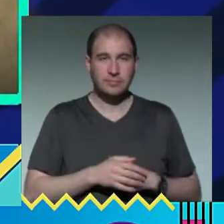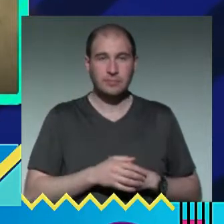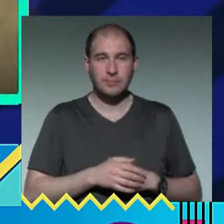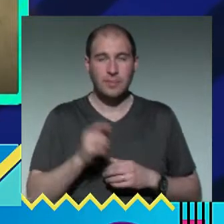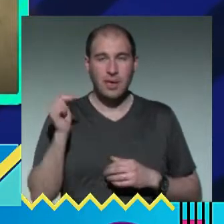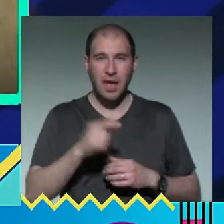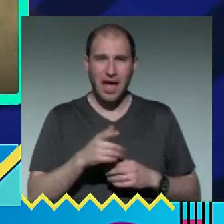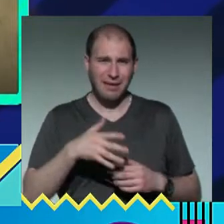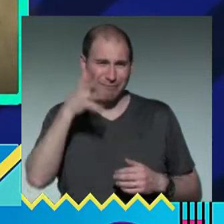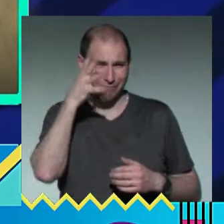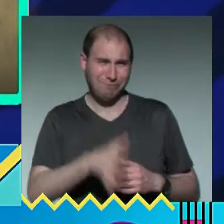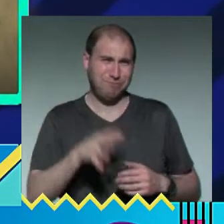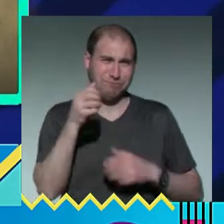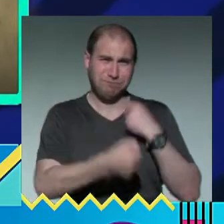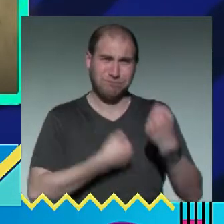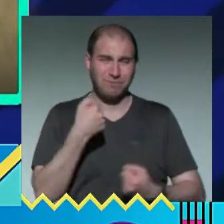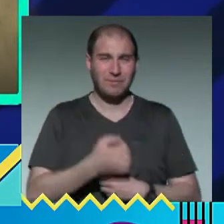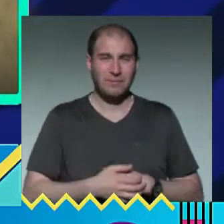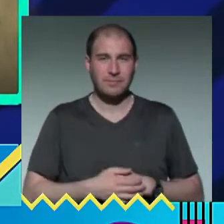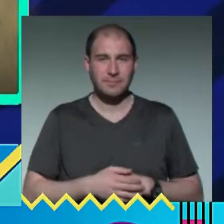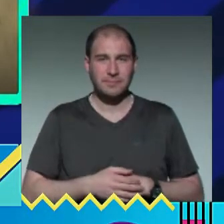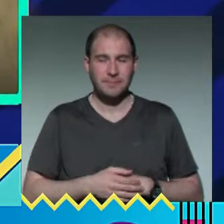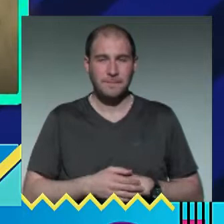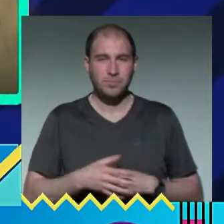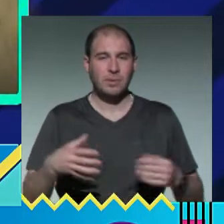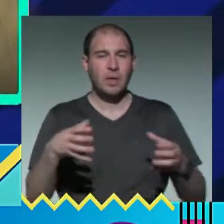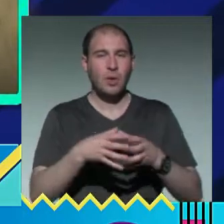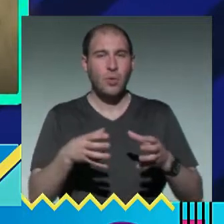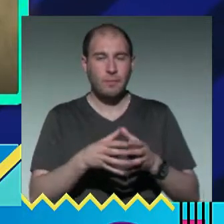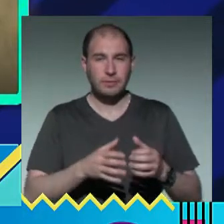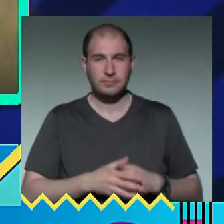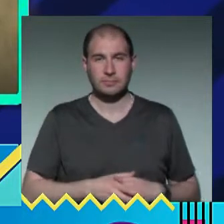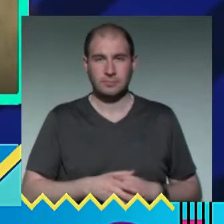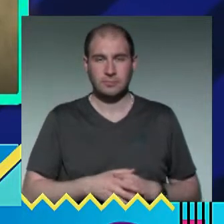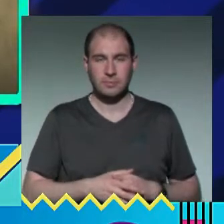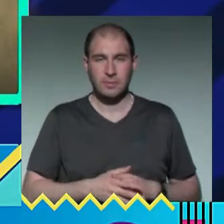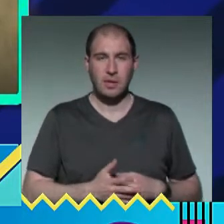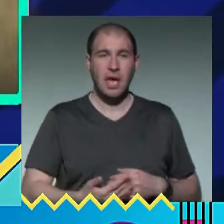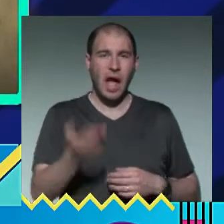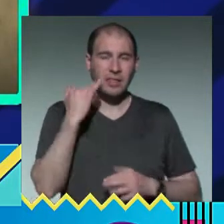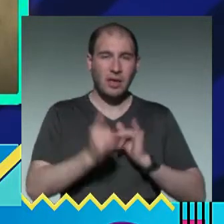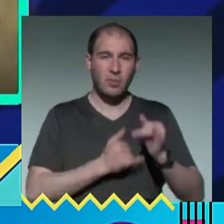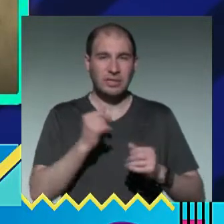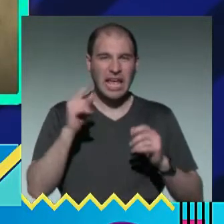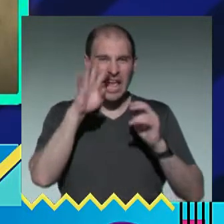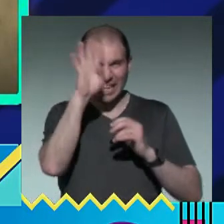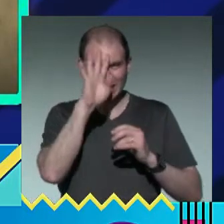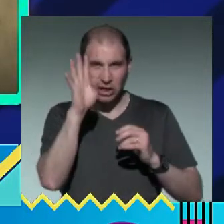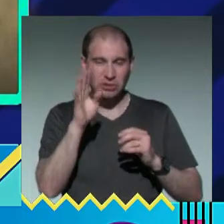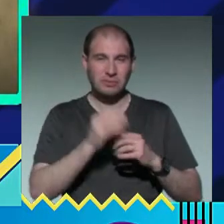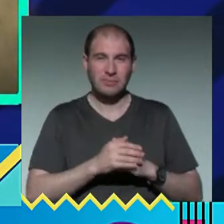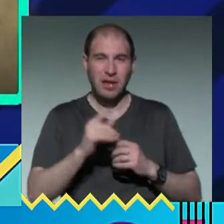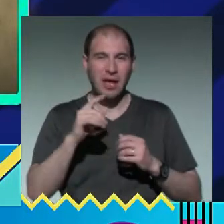mayor abuso de los grupos que en esos momentos le decían indios, no le decían